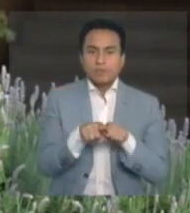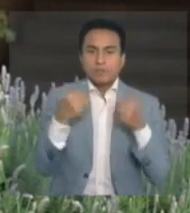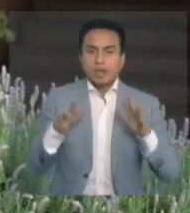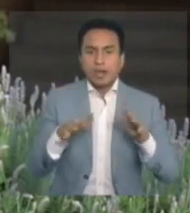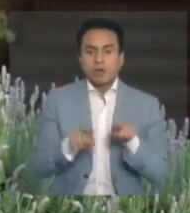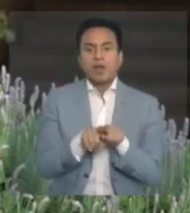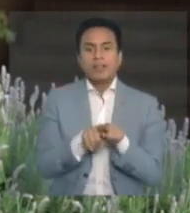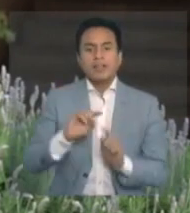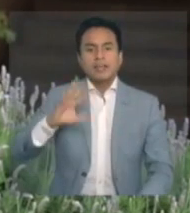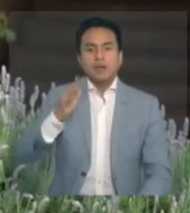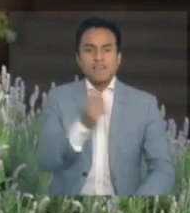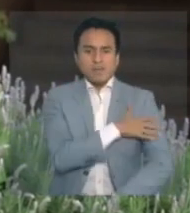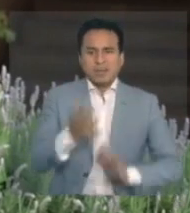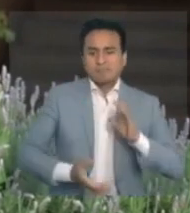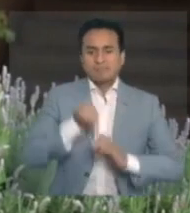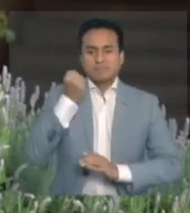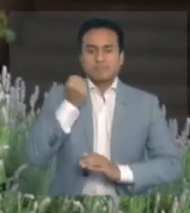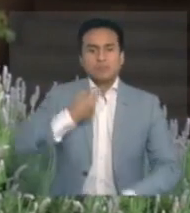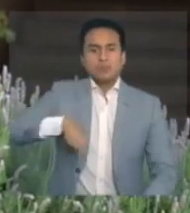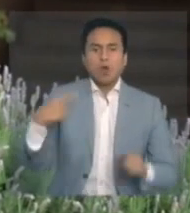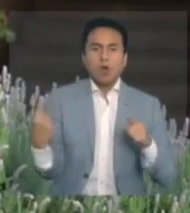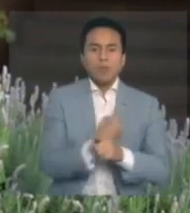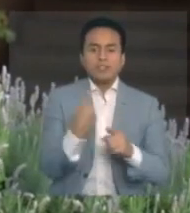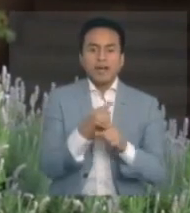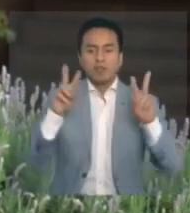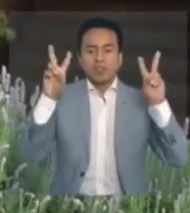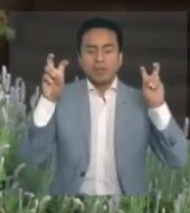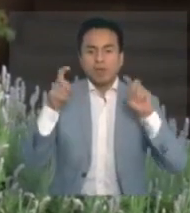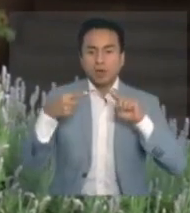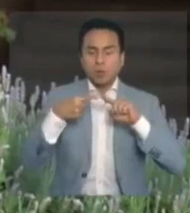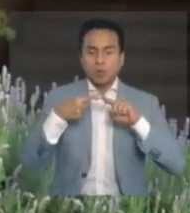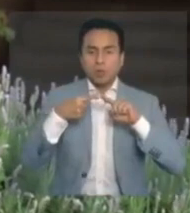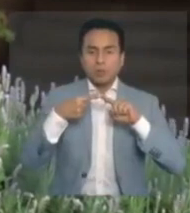agenda el quinto retiro, y lo que hemos conversado respecto a eso es, uno,